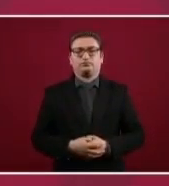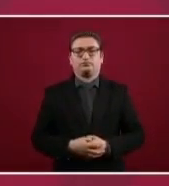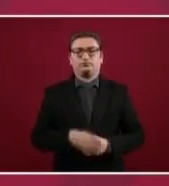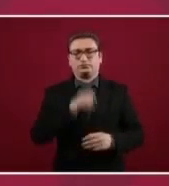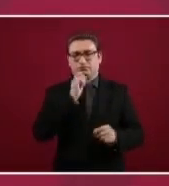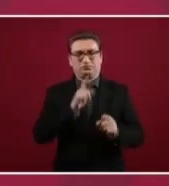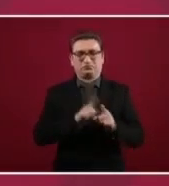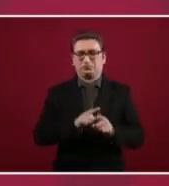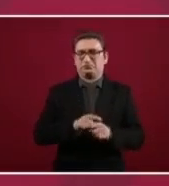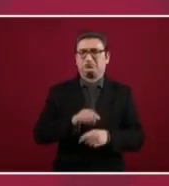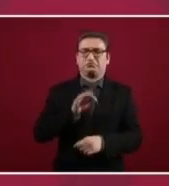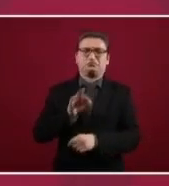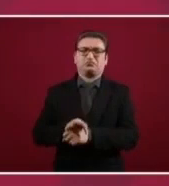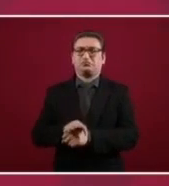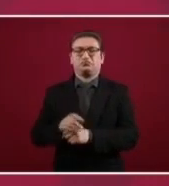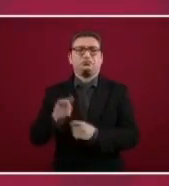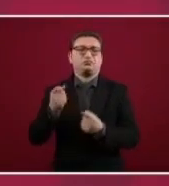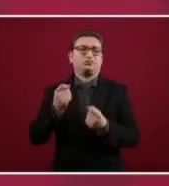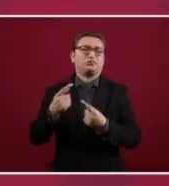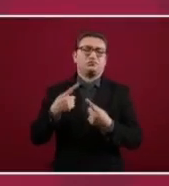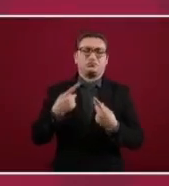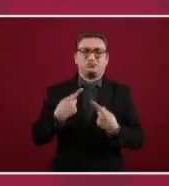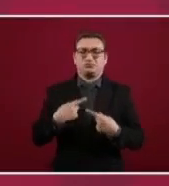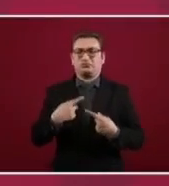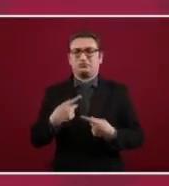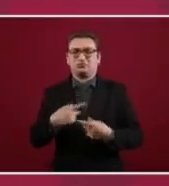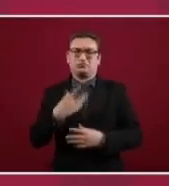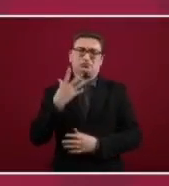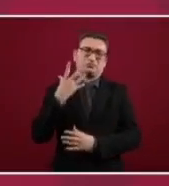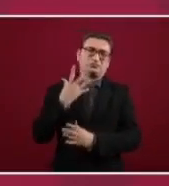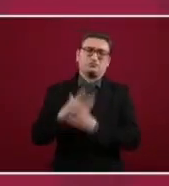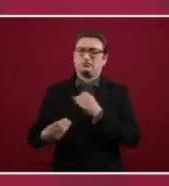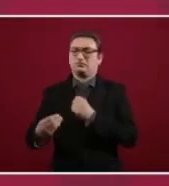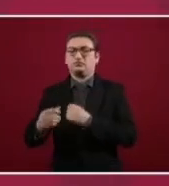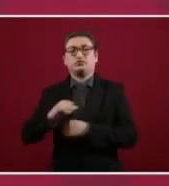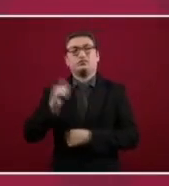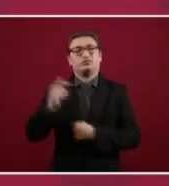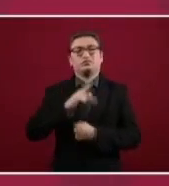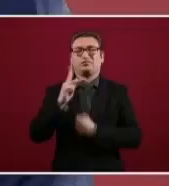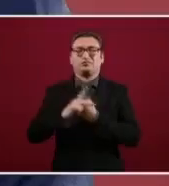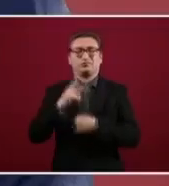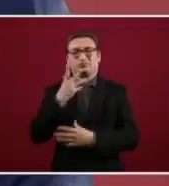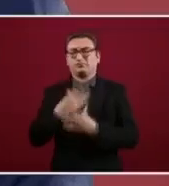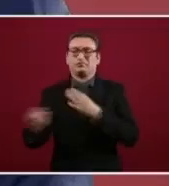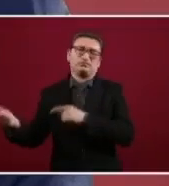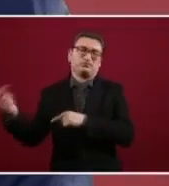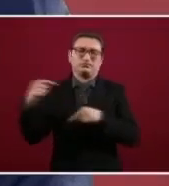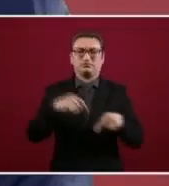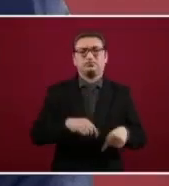protegiendo a los perseguidos políticos que vienen de otros países